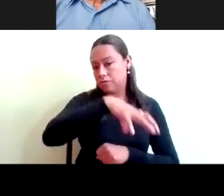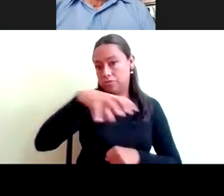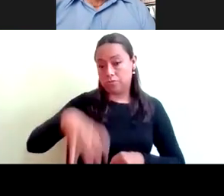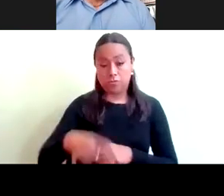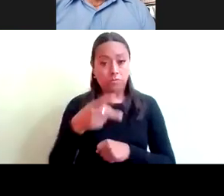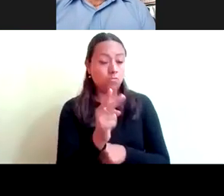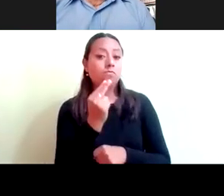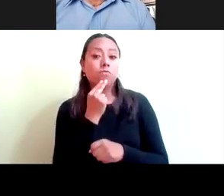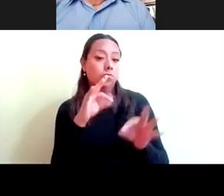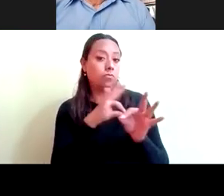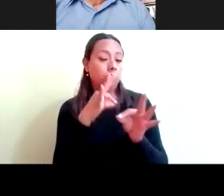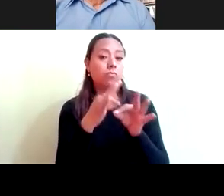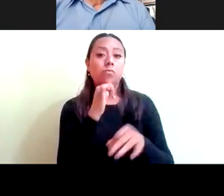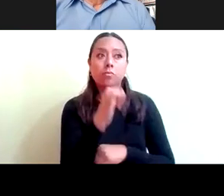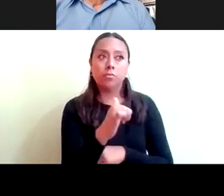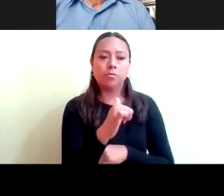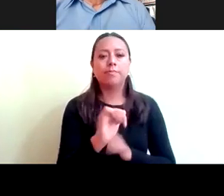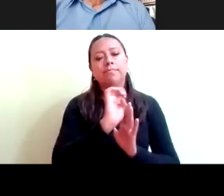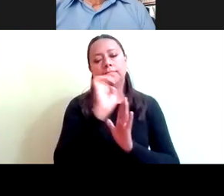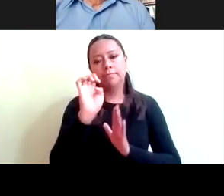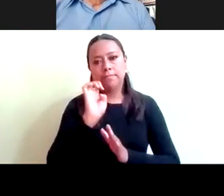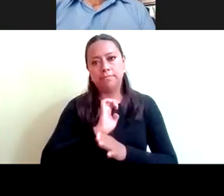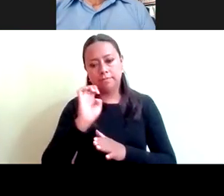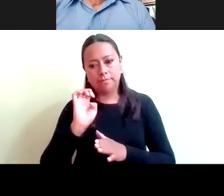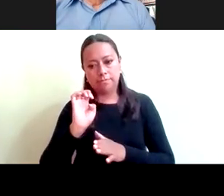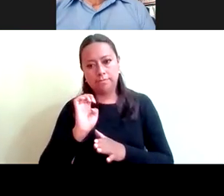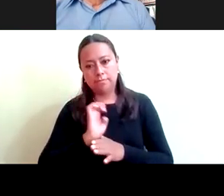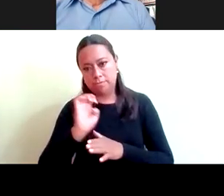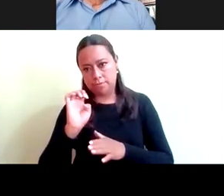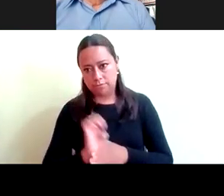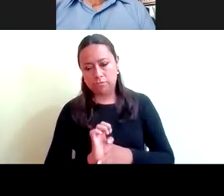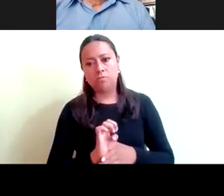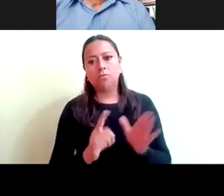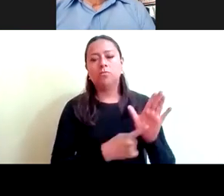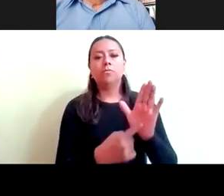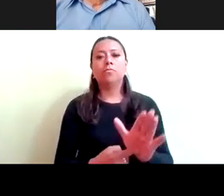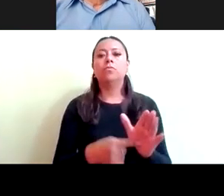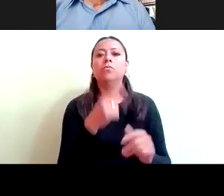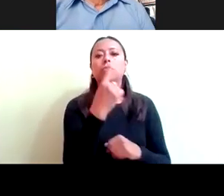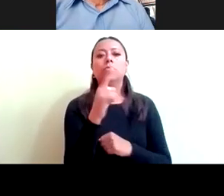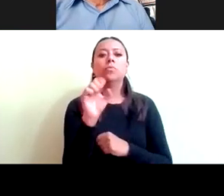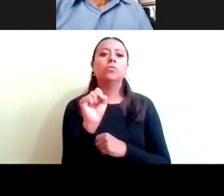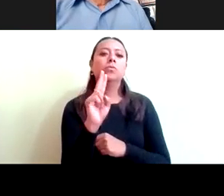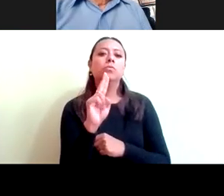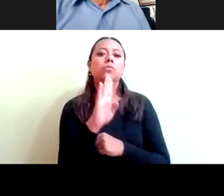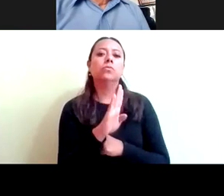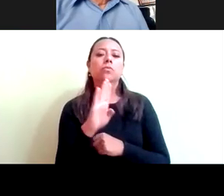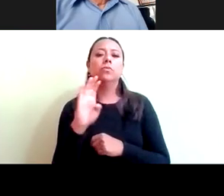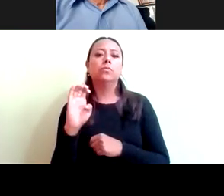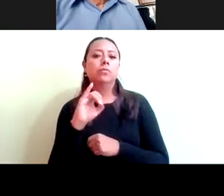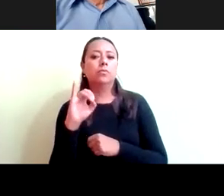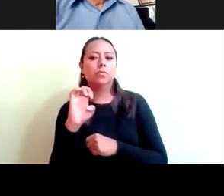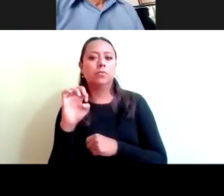ejercerse se presentará un subejercicio. Lo más importante es dejar en claro que con